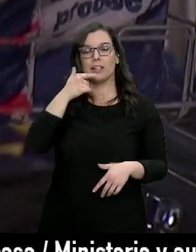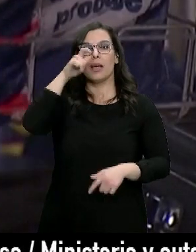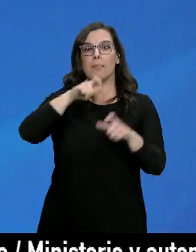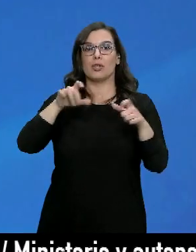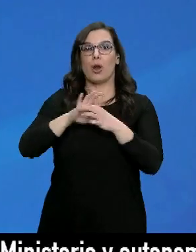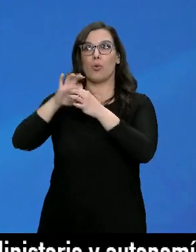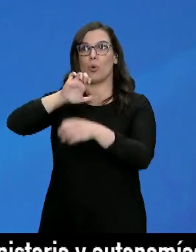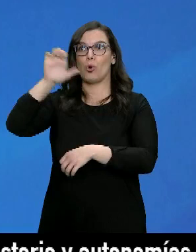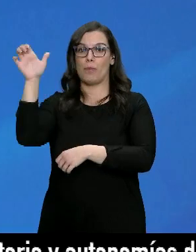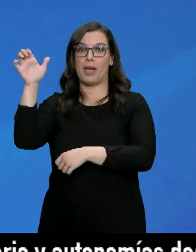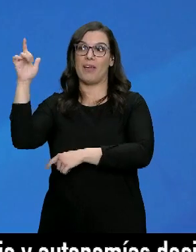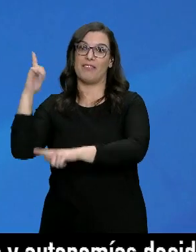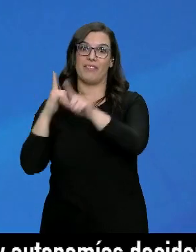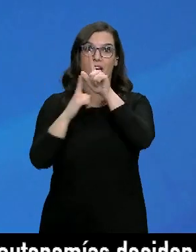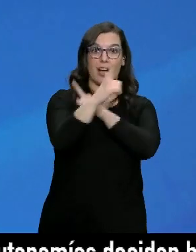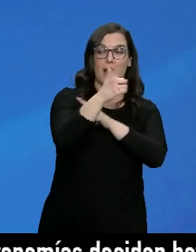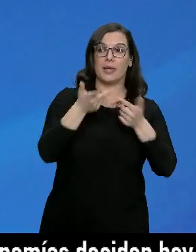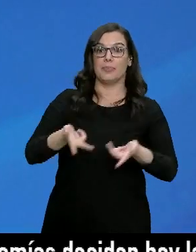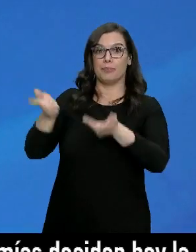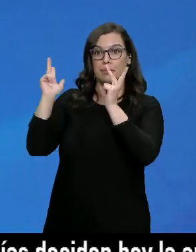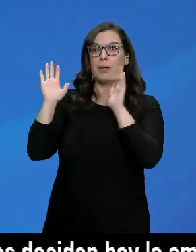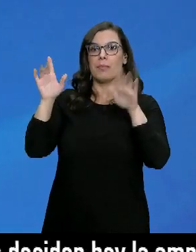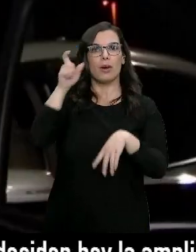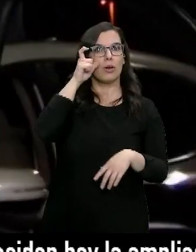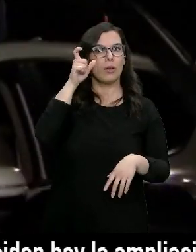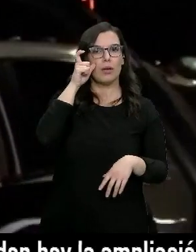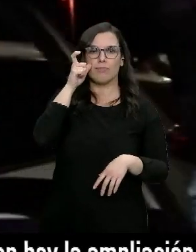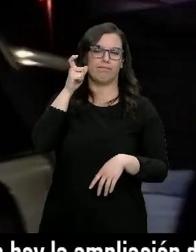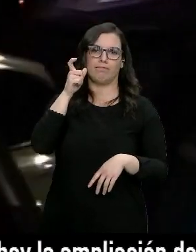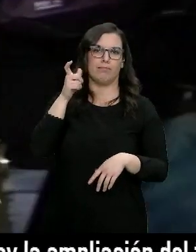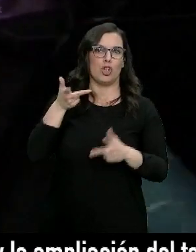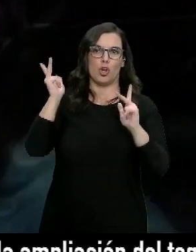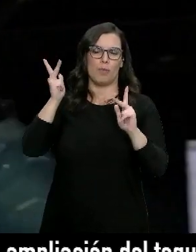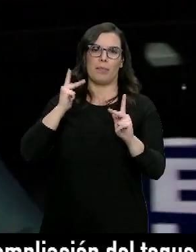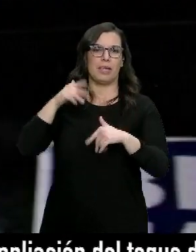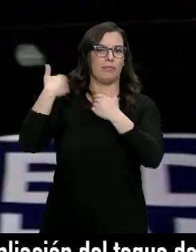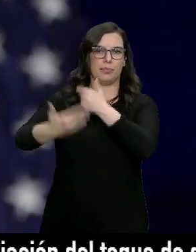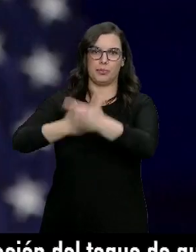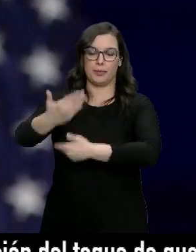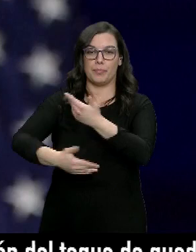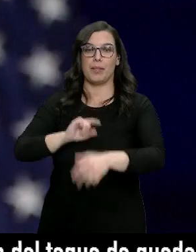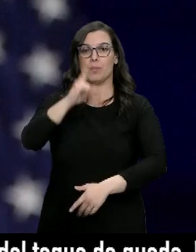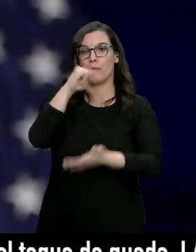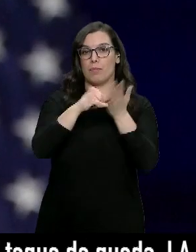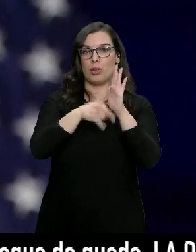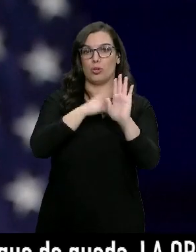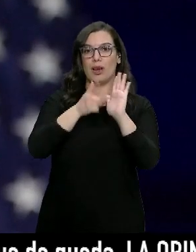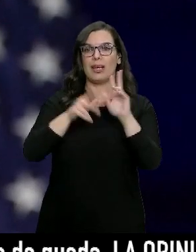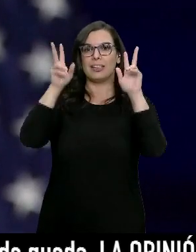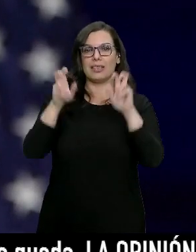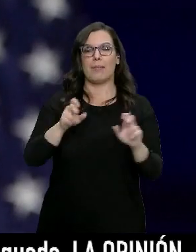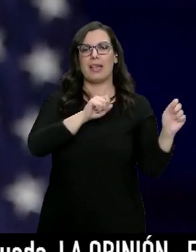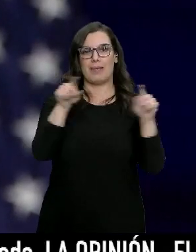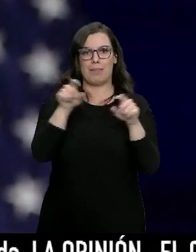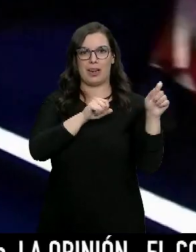Unión Europea, pero Joe Biden no va a permitir que entre en vigor. El primer gran proyecto de ley del nuevo presidente será sobre inmigración,